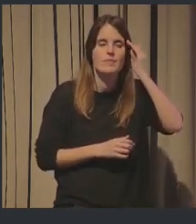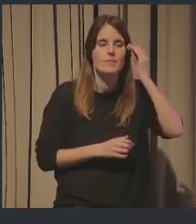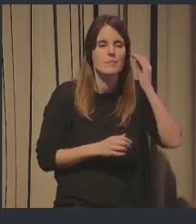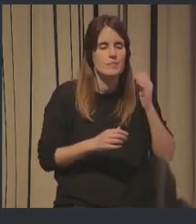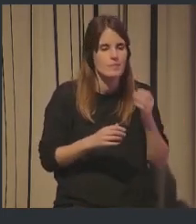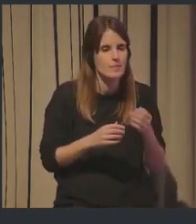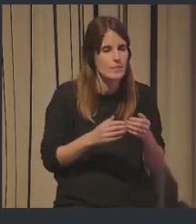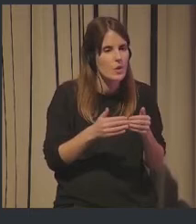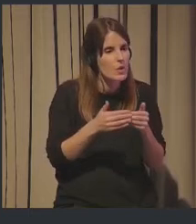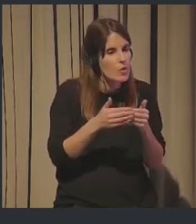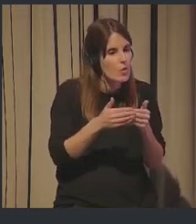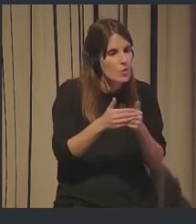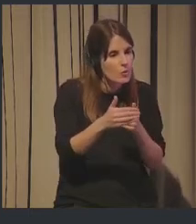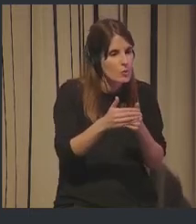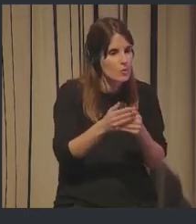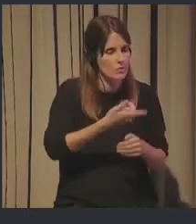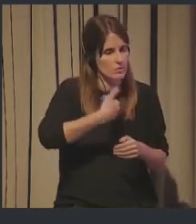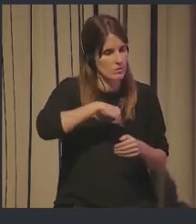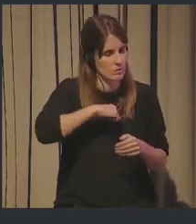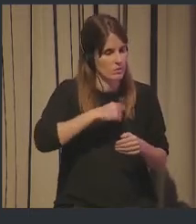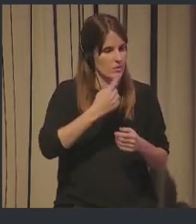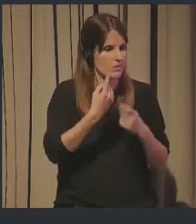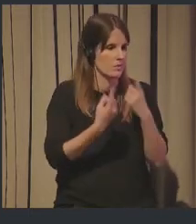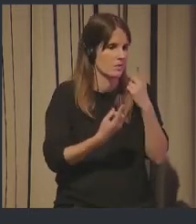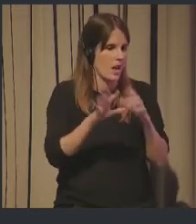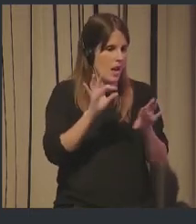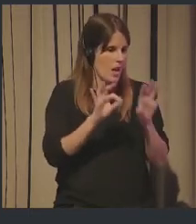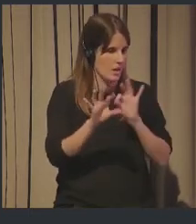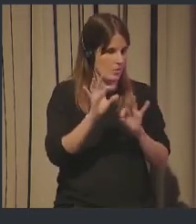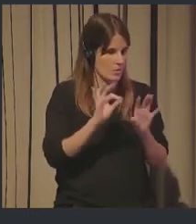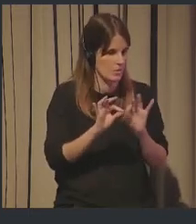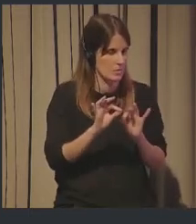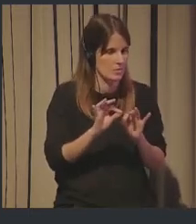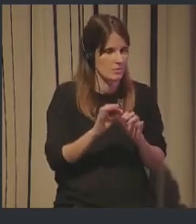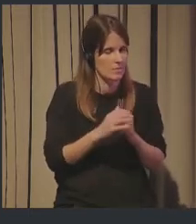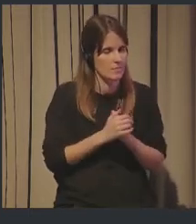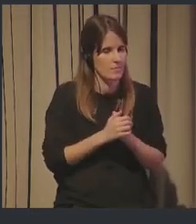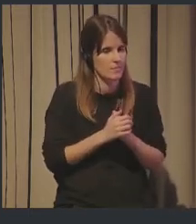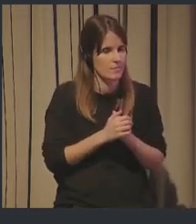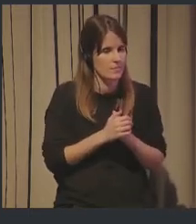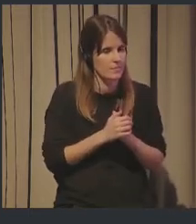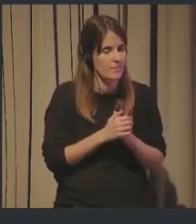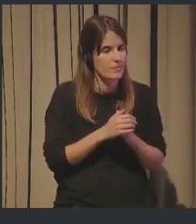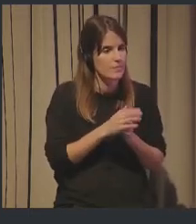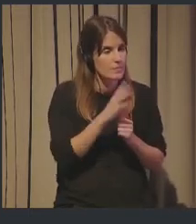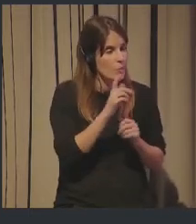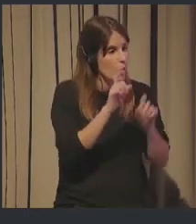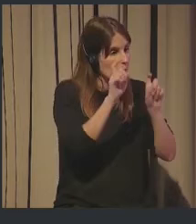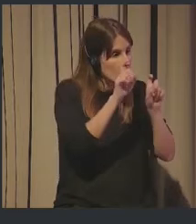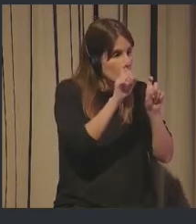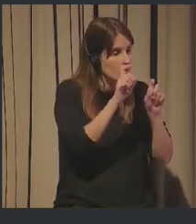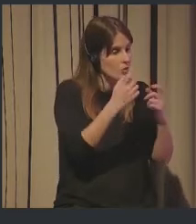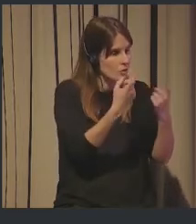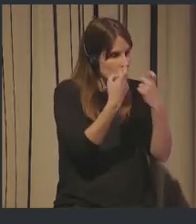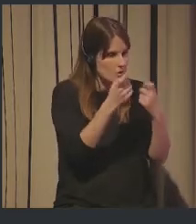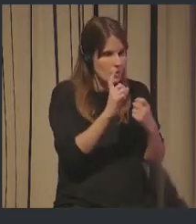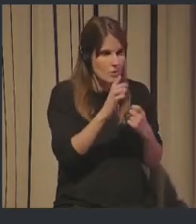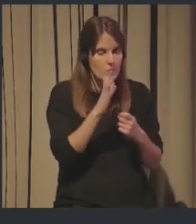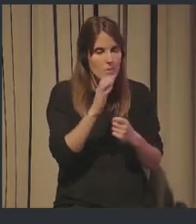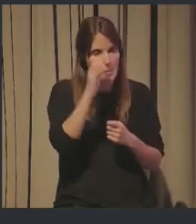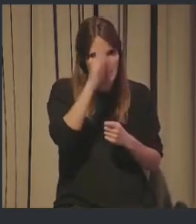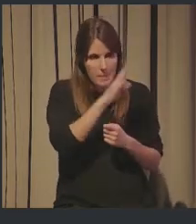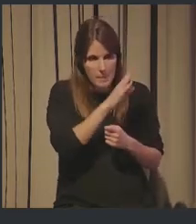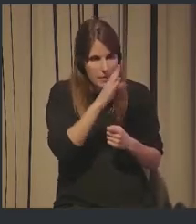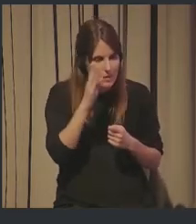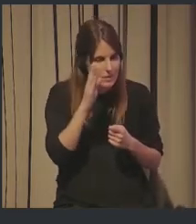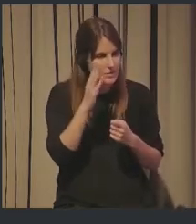es el futuro elegido. Y esto no viene de nuestros enseñantes, sino que viene de nuestros padres, viene de nuestros